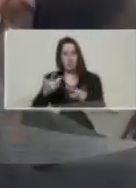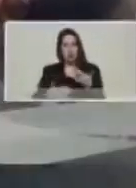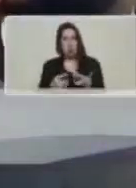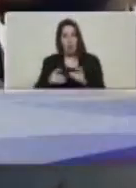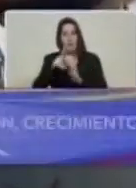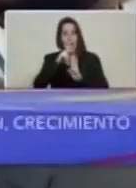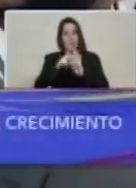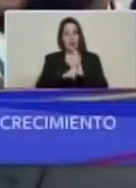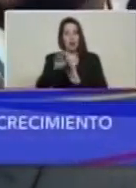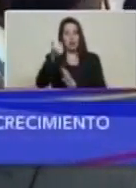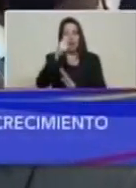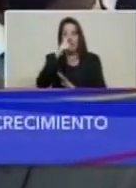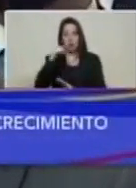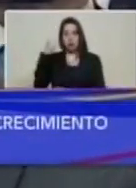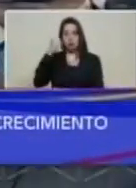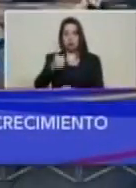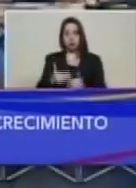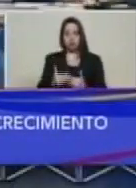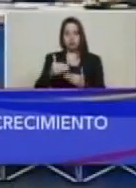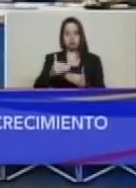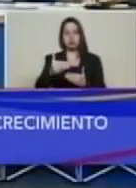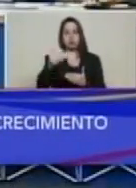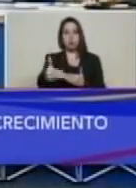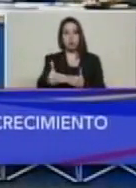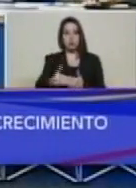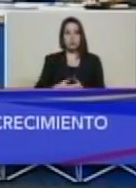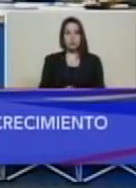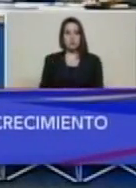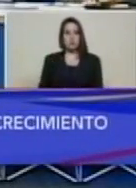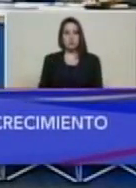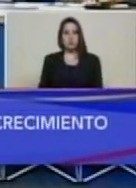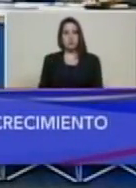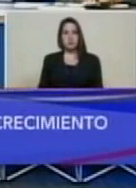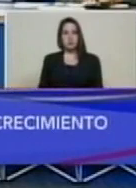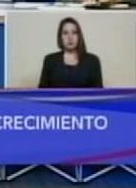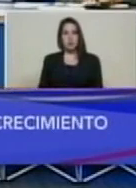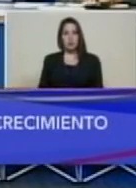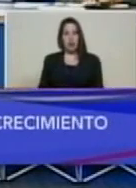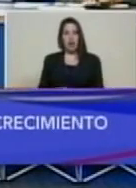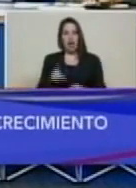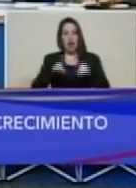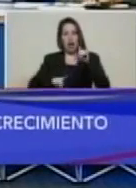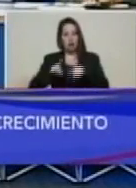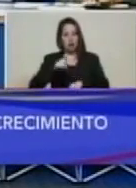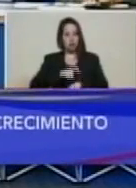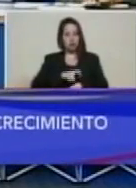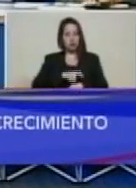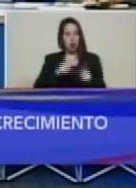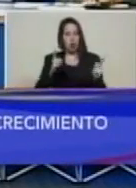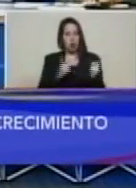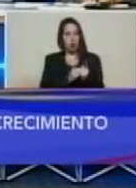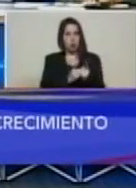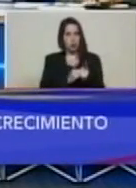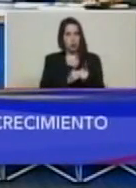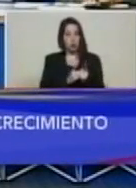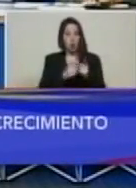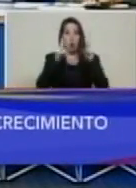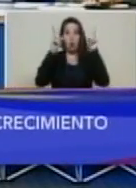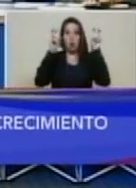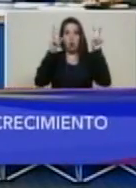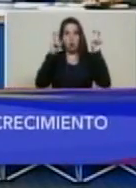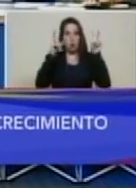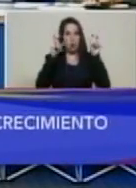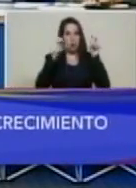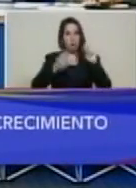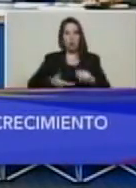que tiene componentes de corto plazo, muy novedosos, muy